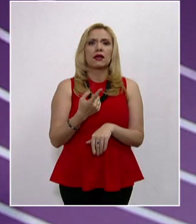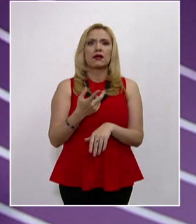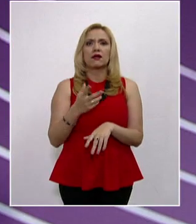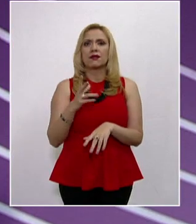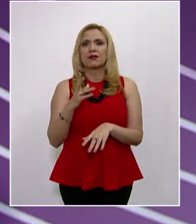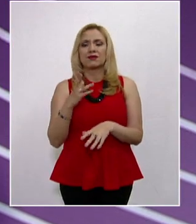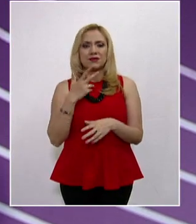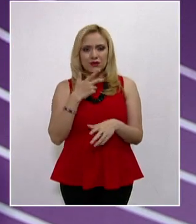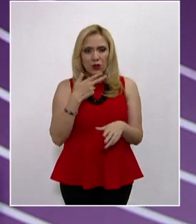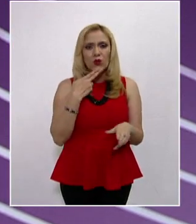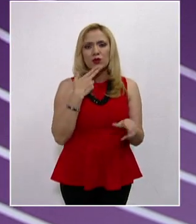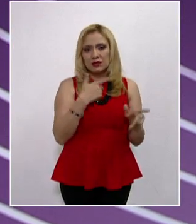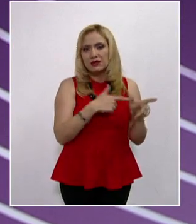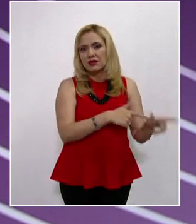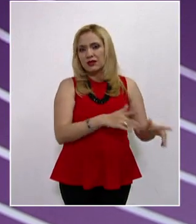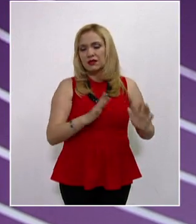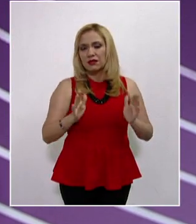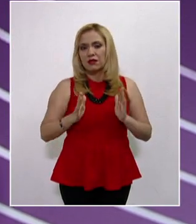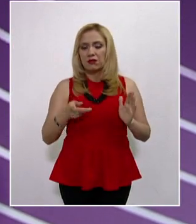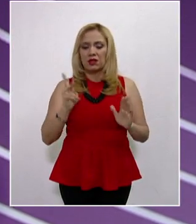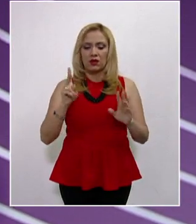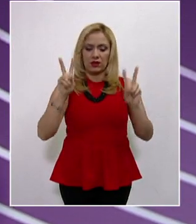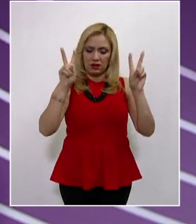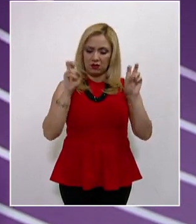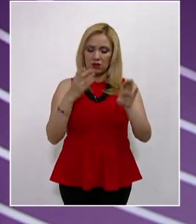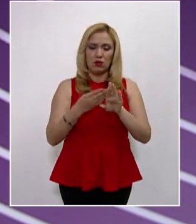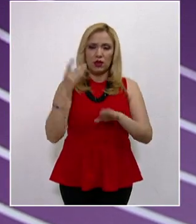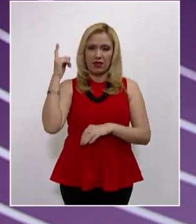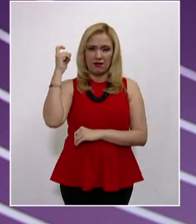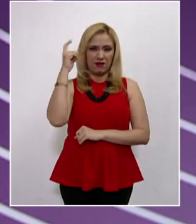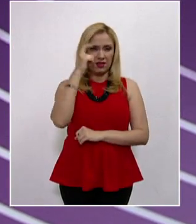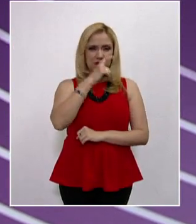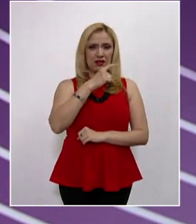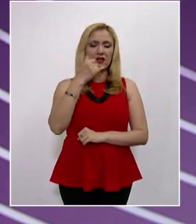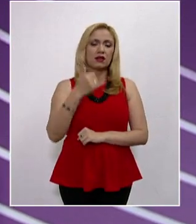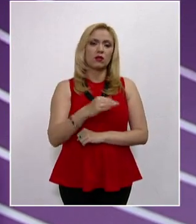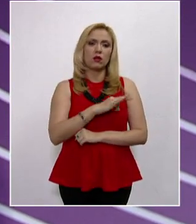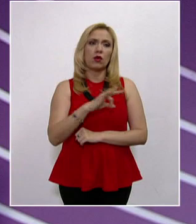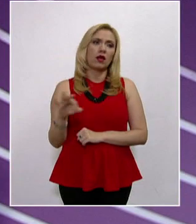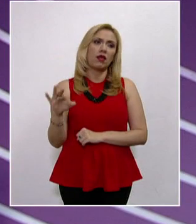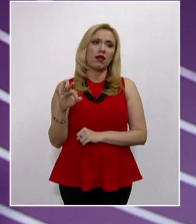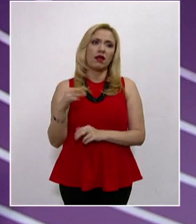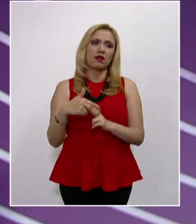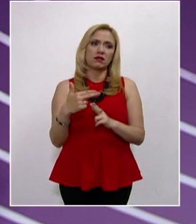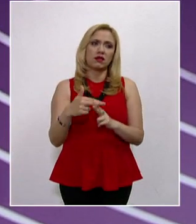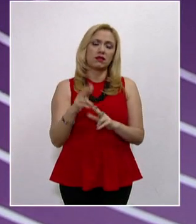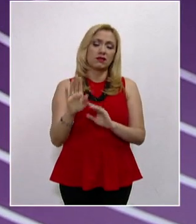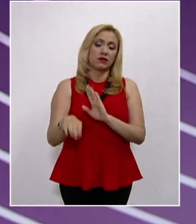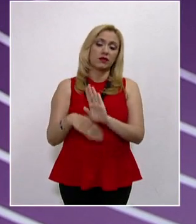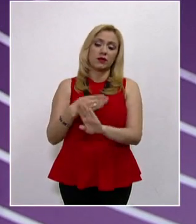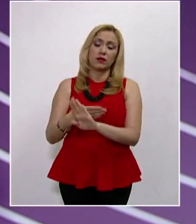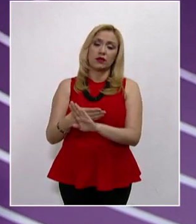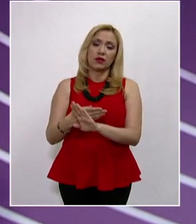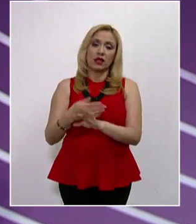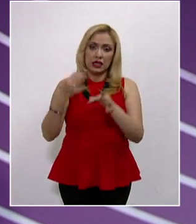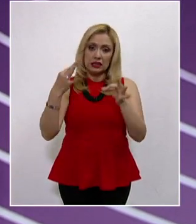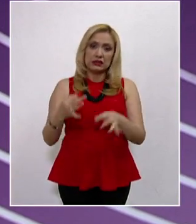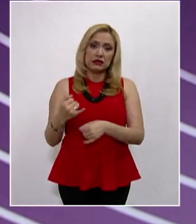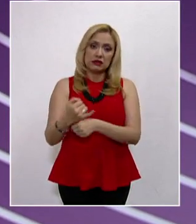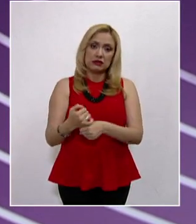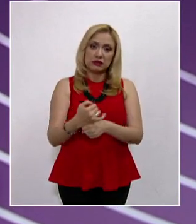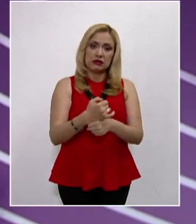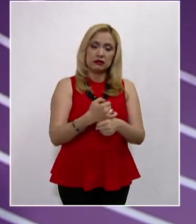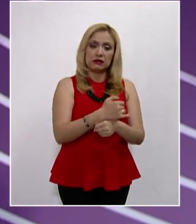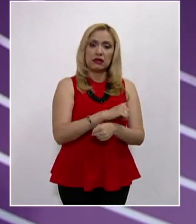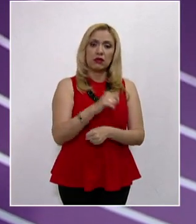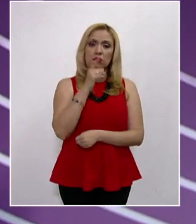pero me parece que el tema es bastante más complejo y también puede generar posibles violaciones al debido proceso por parte de las personas que